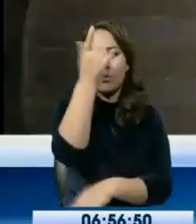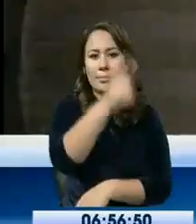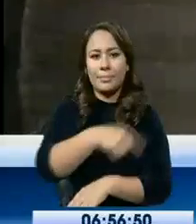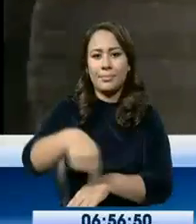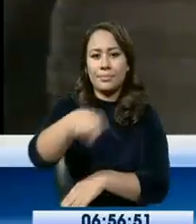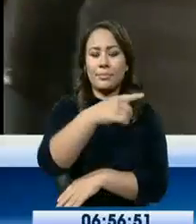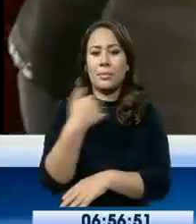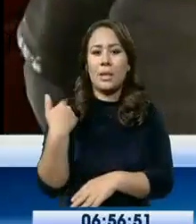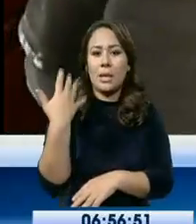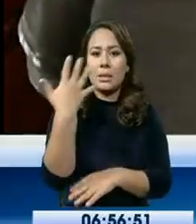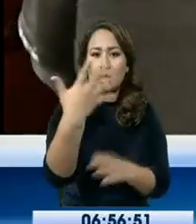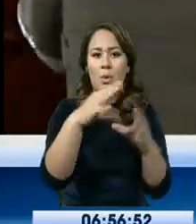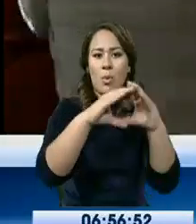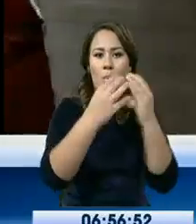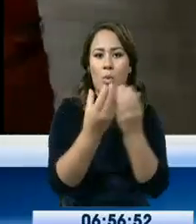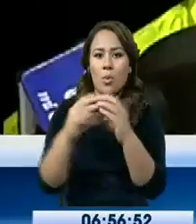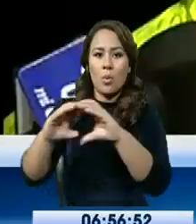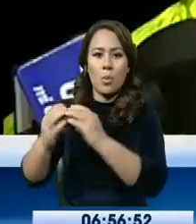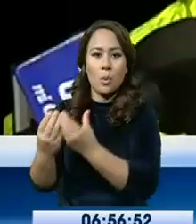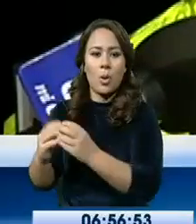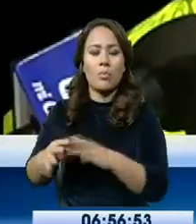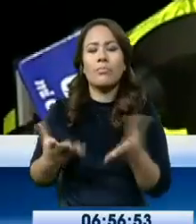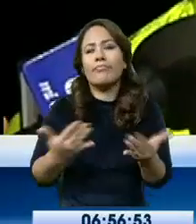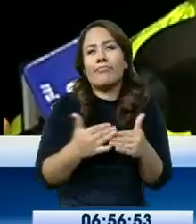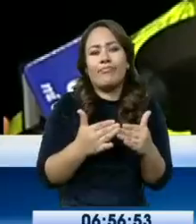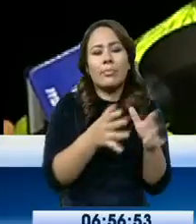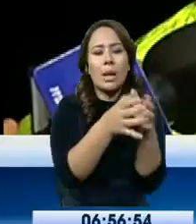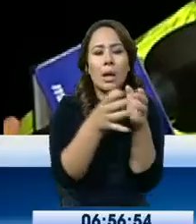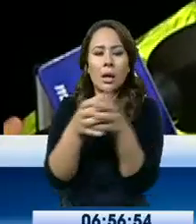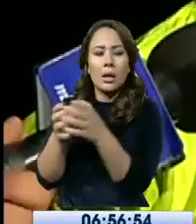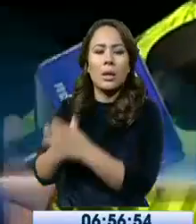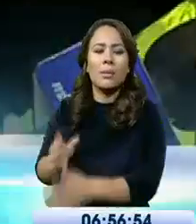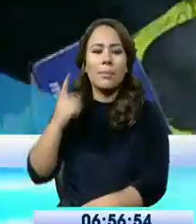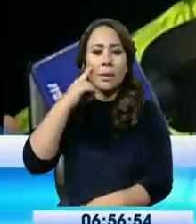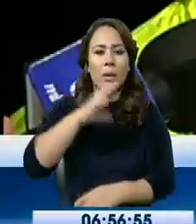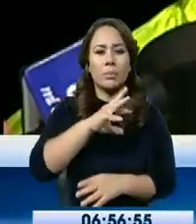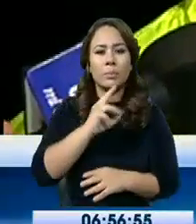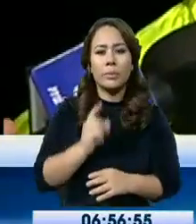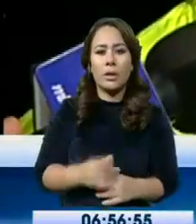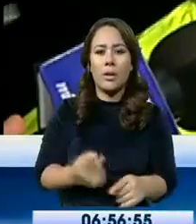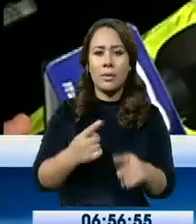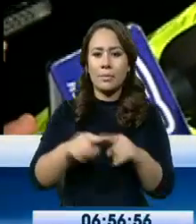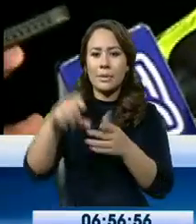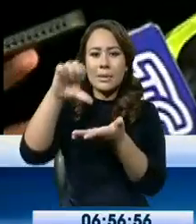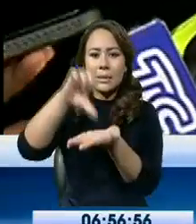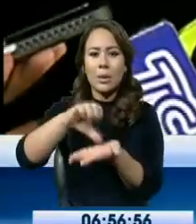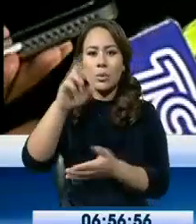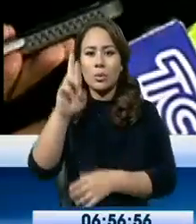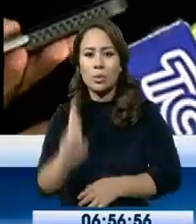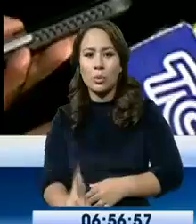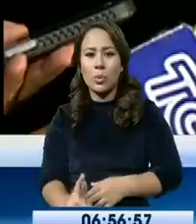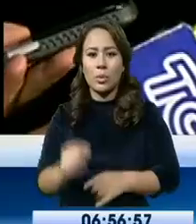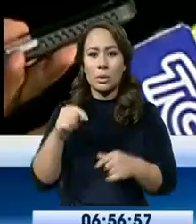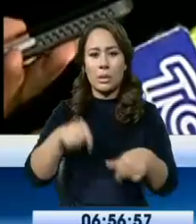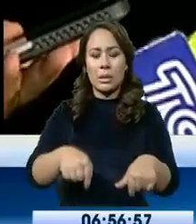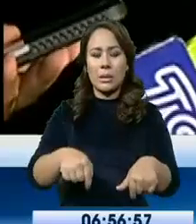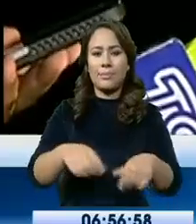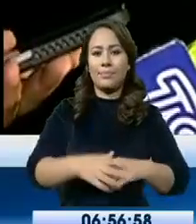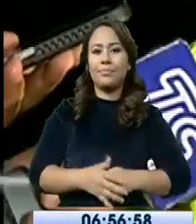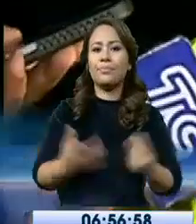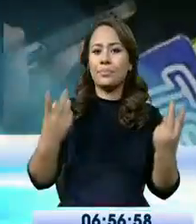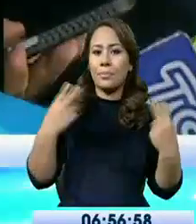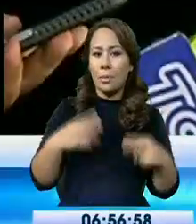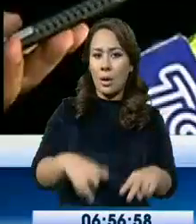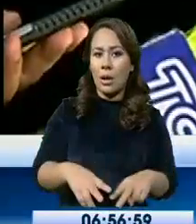5 organizaciones delictivas. Se allanaron varios domicilios en el sector centro, sur y norte de la ciudad, así como también